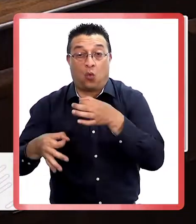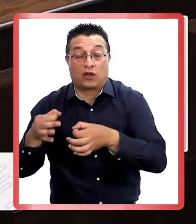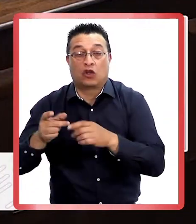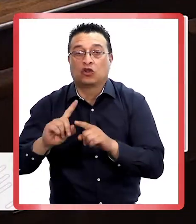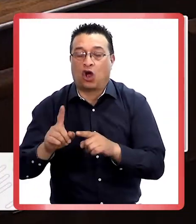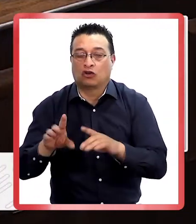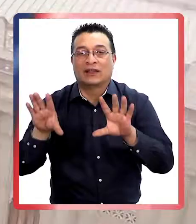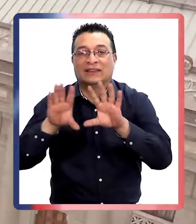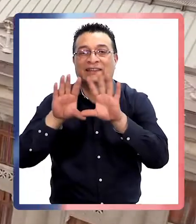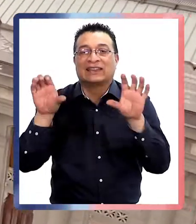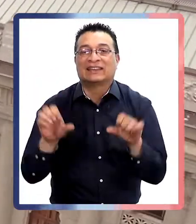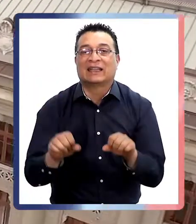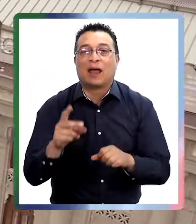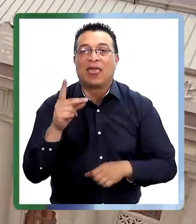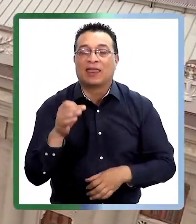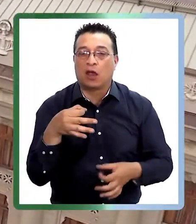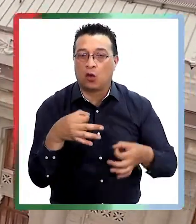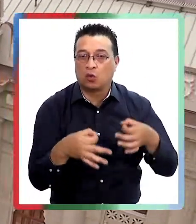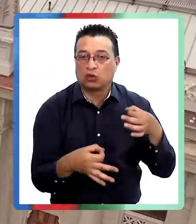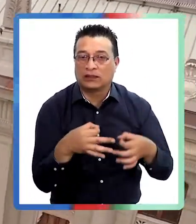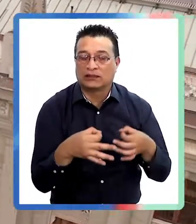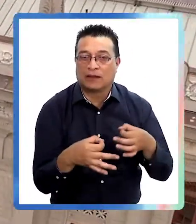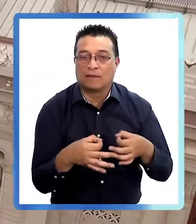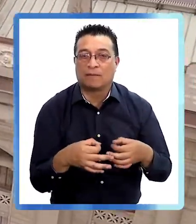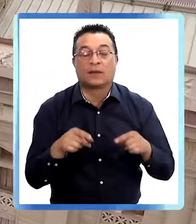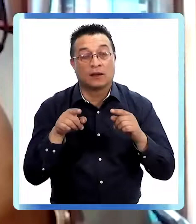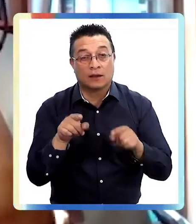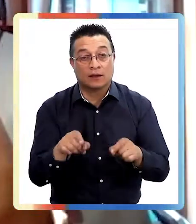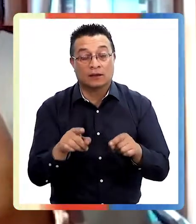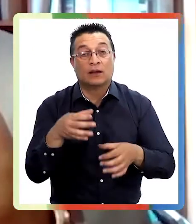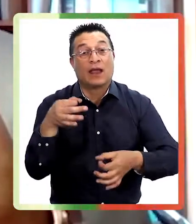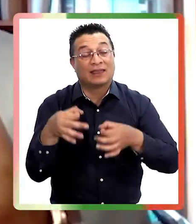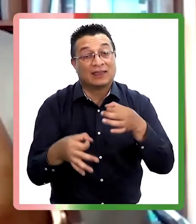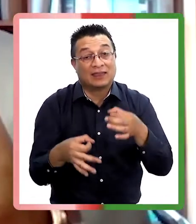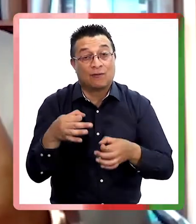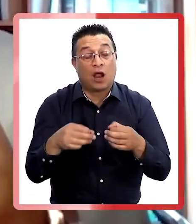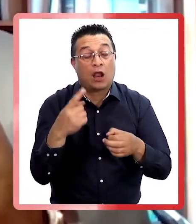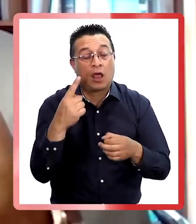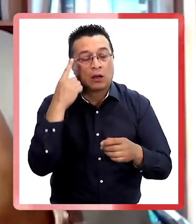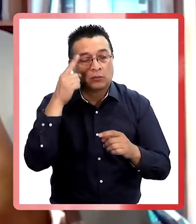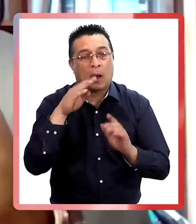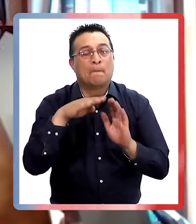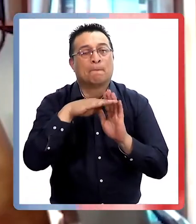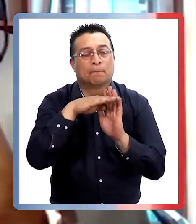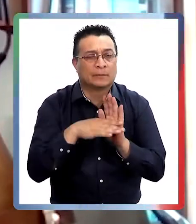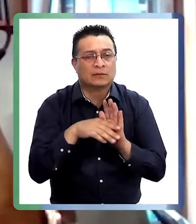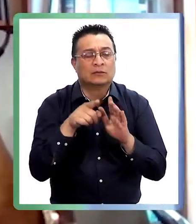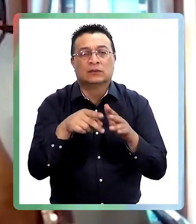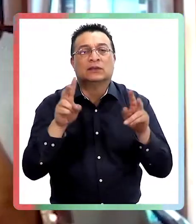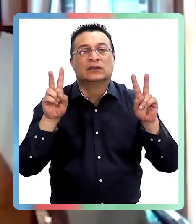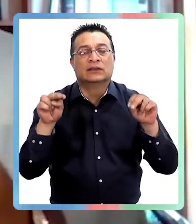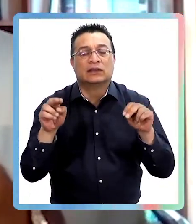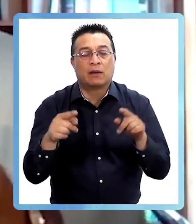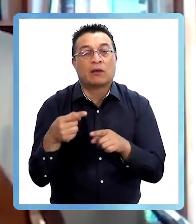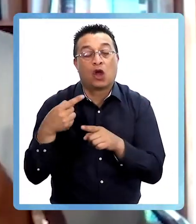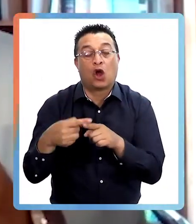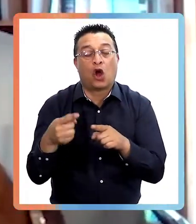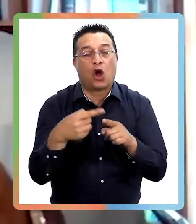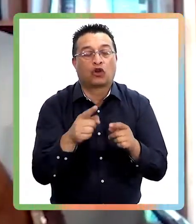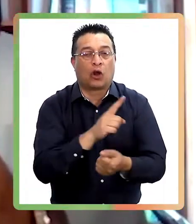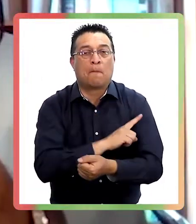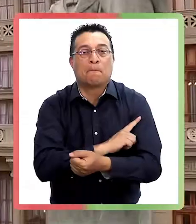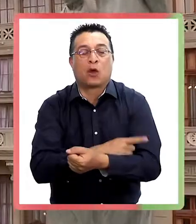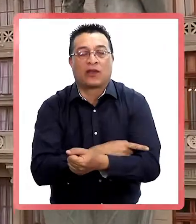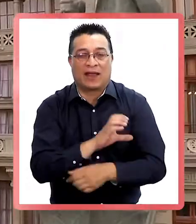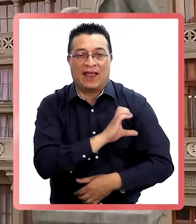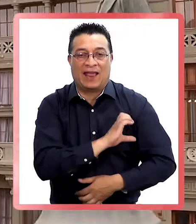de sistemas de justicia. Colocaría a los tribunales en una posición de inferioridad, dicen, respecto de los otros poderes del